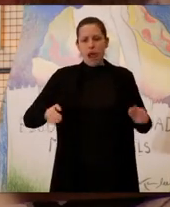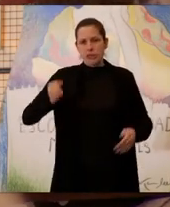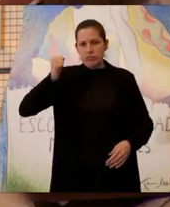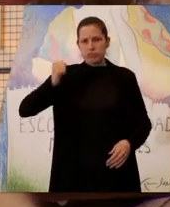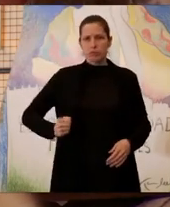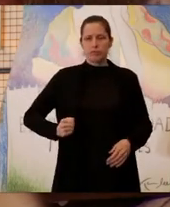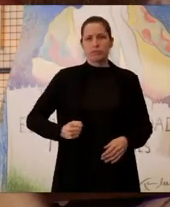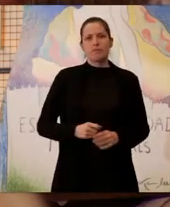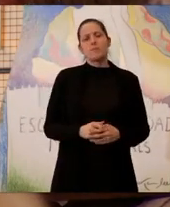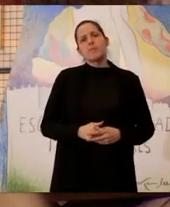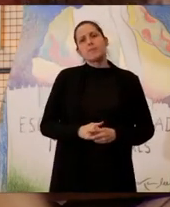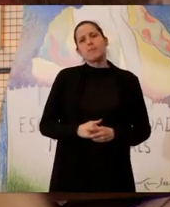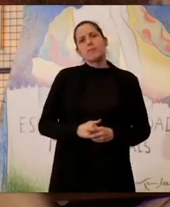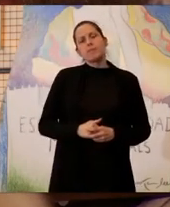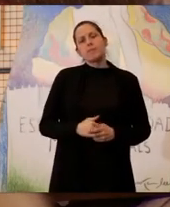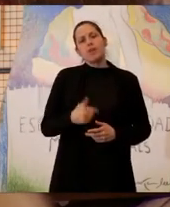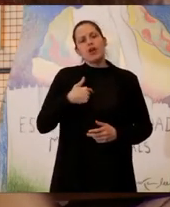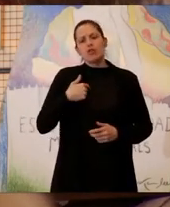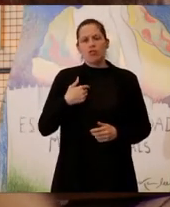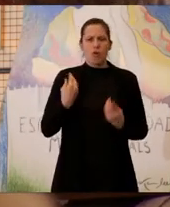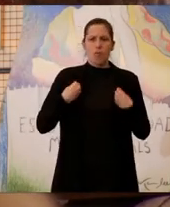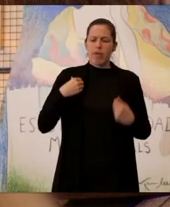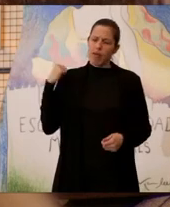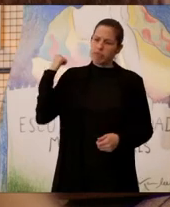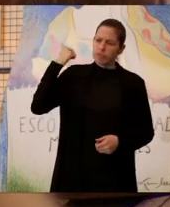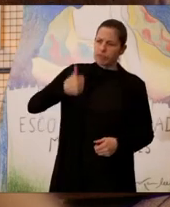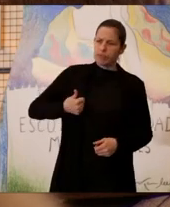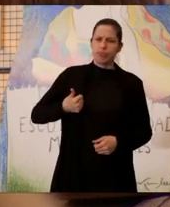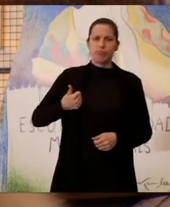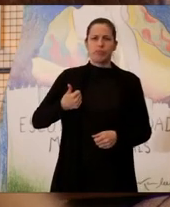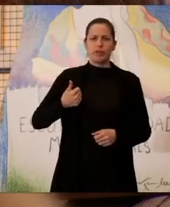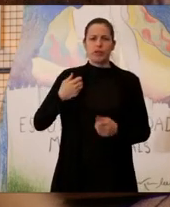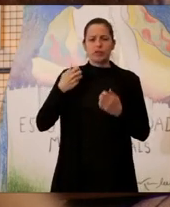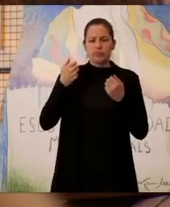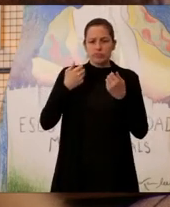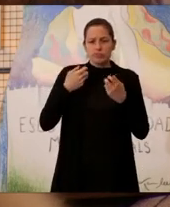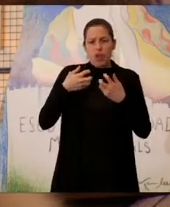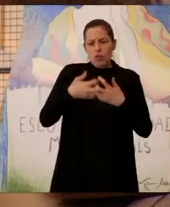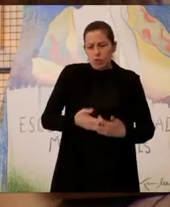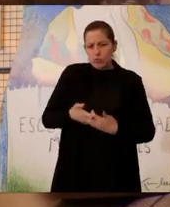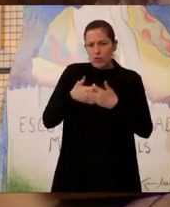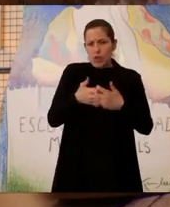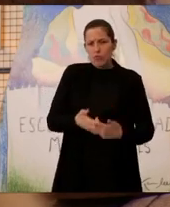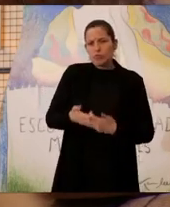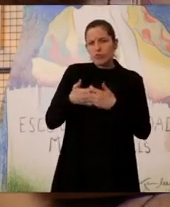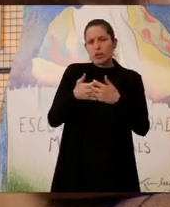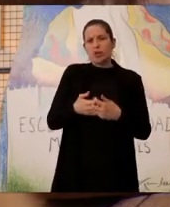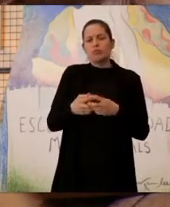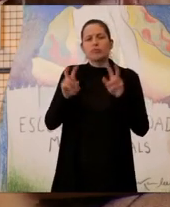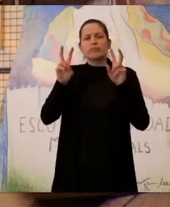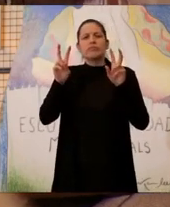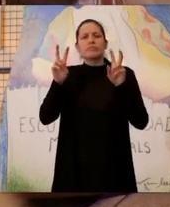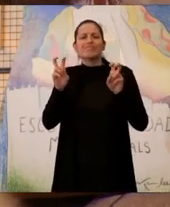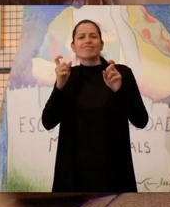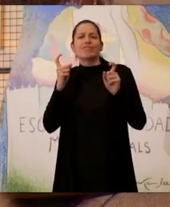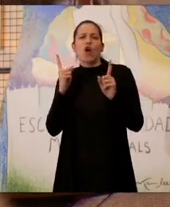ha trabajado toda su vida prácticamente en contra de la violencia Por qué tengo que vivir con violencia en mi vida me pregunto